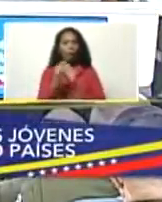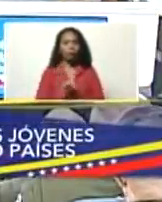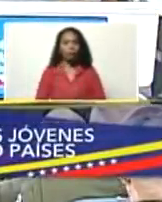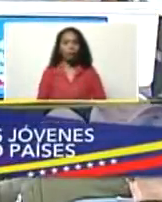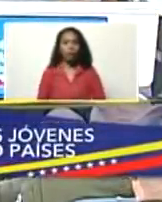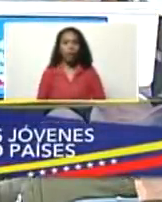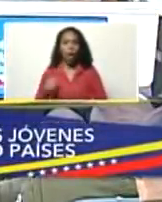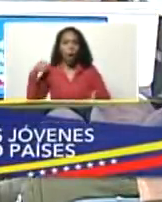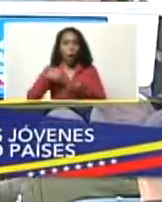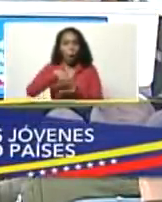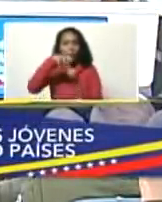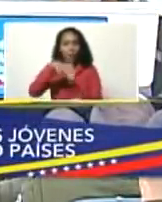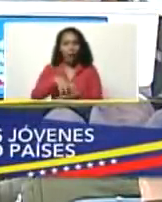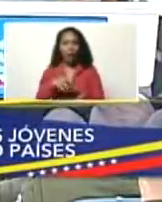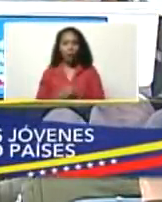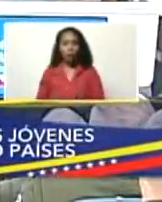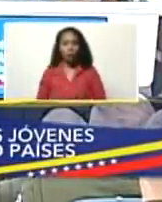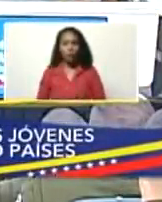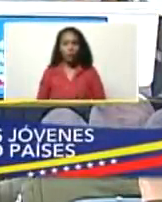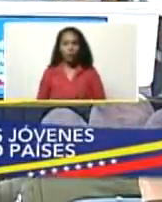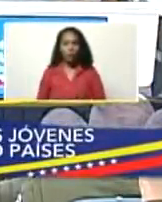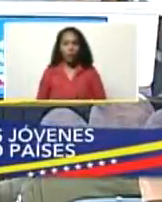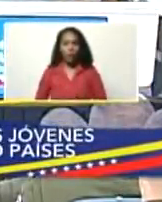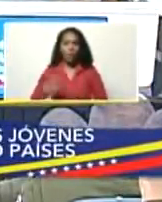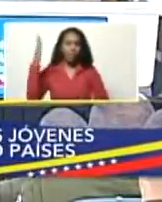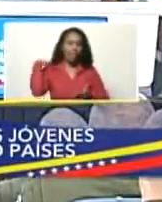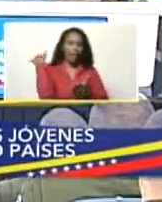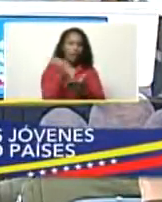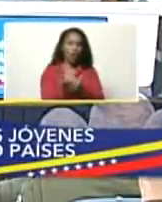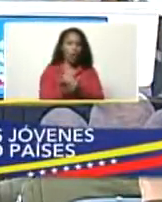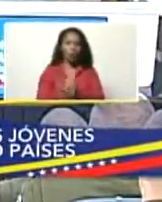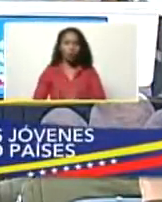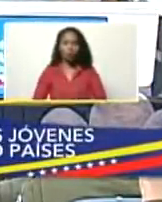de golpes de Estado, de traiciones.